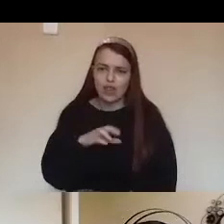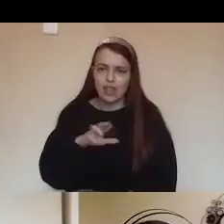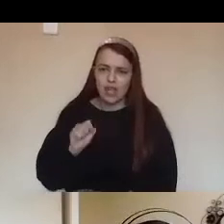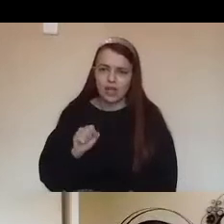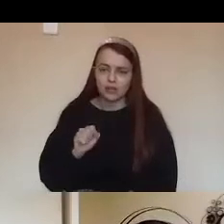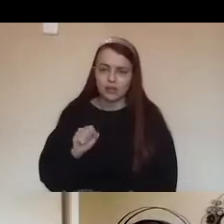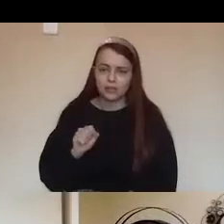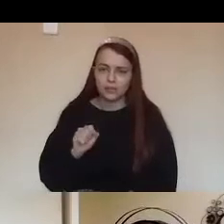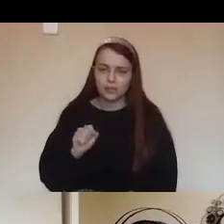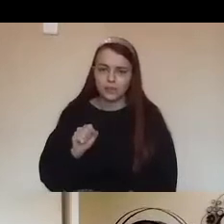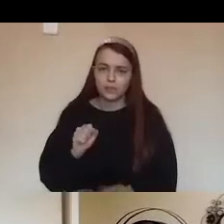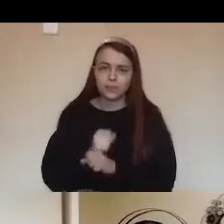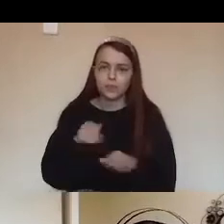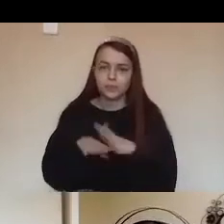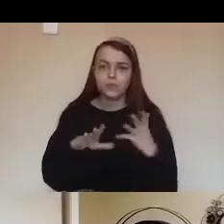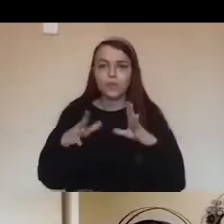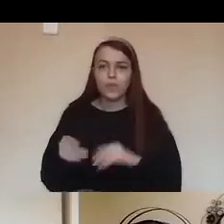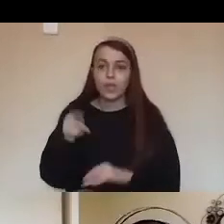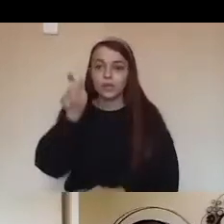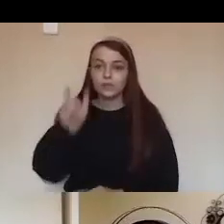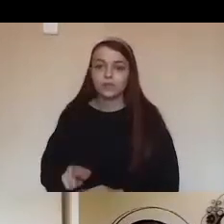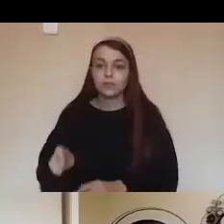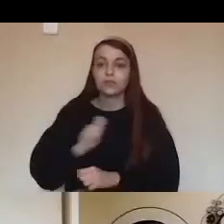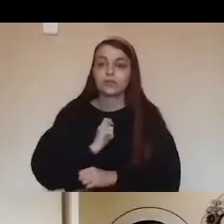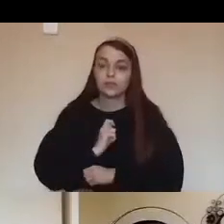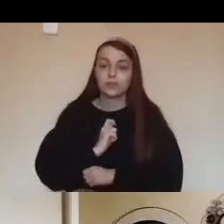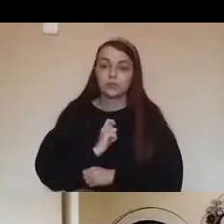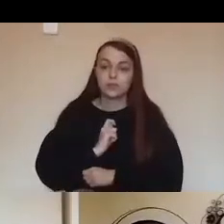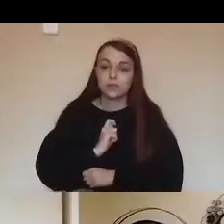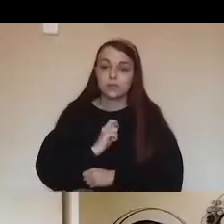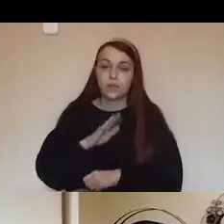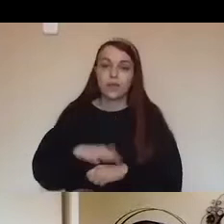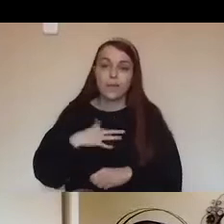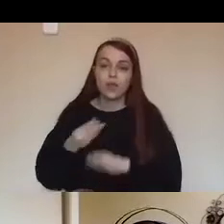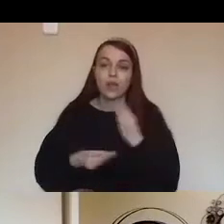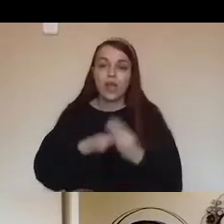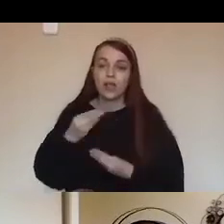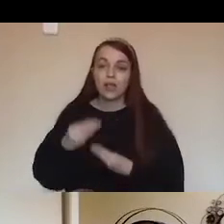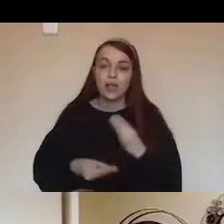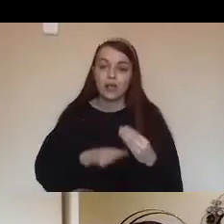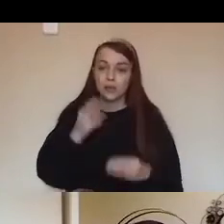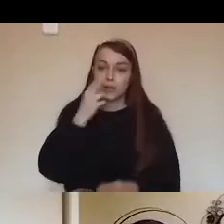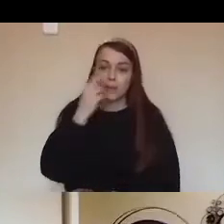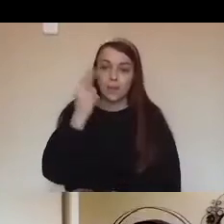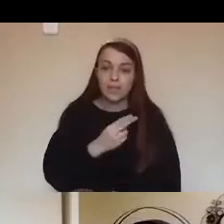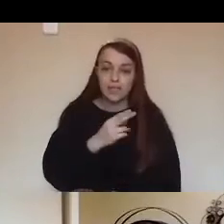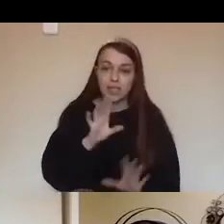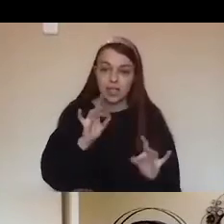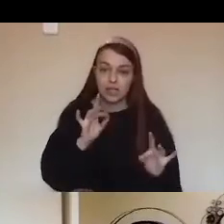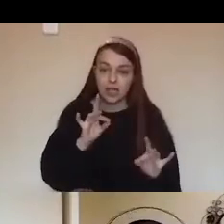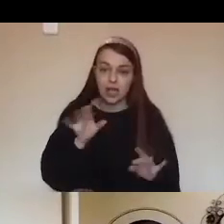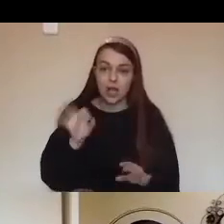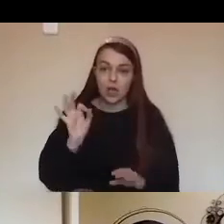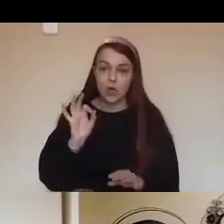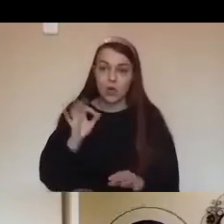Bau Accesibilidad nos ha dado el soporte justamente en hacer las visitas a terreno, poder medir,